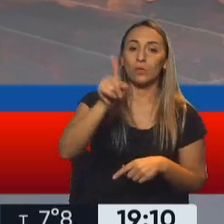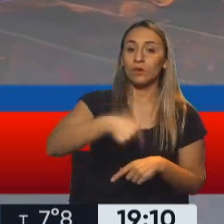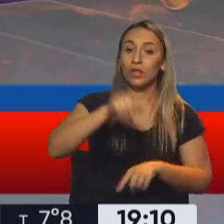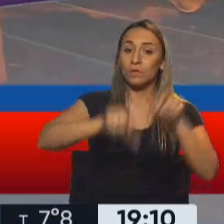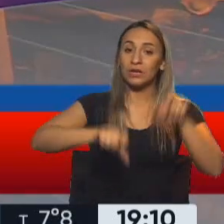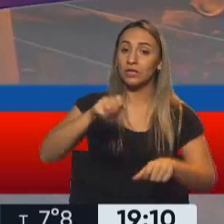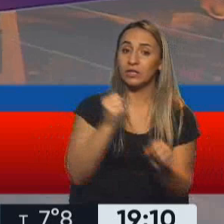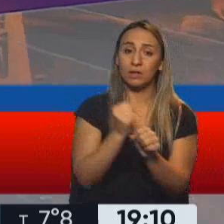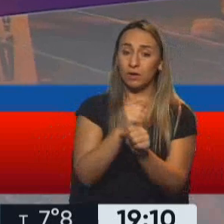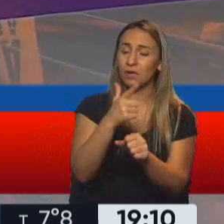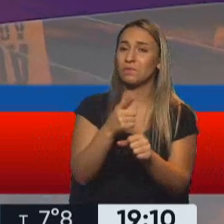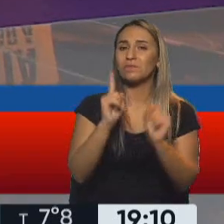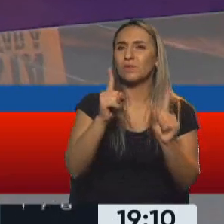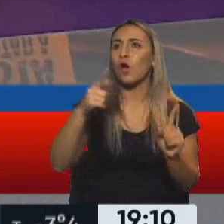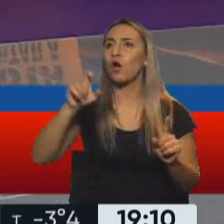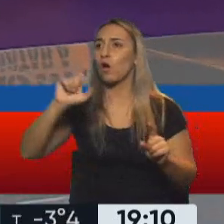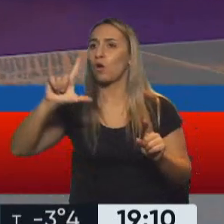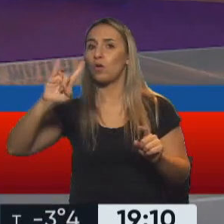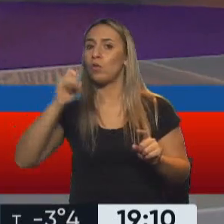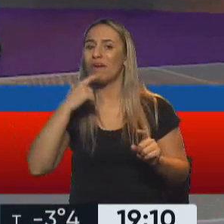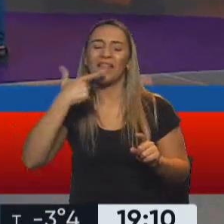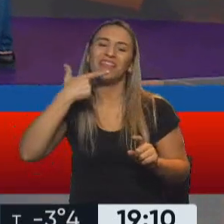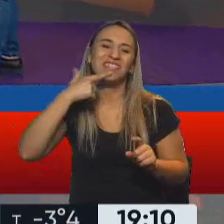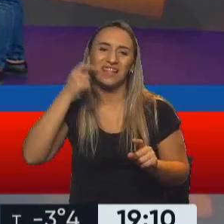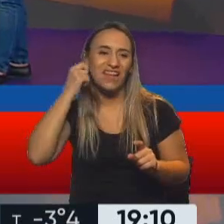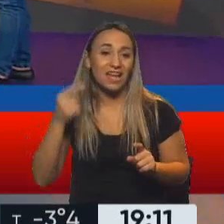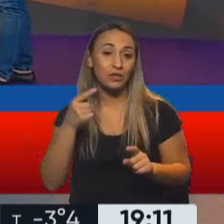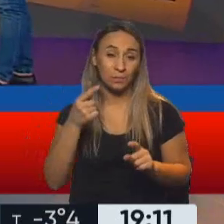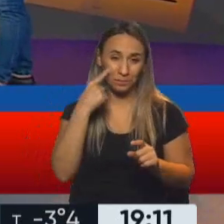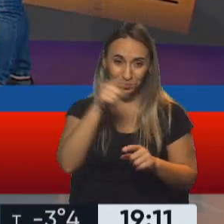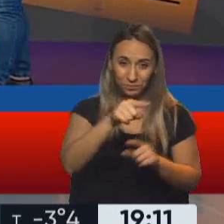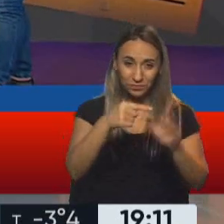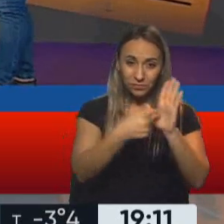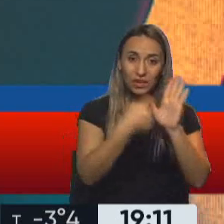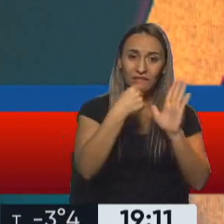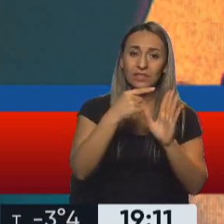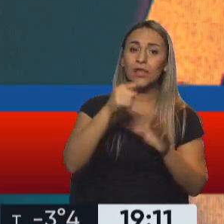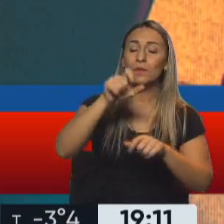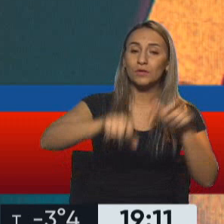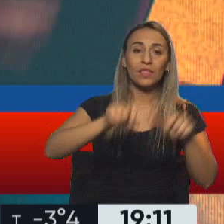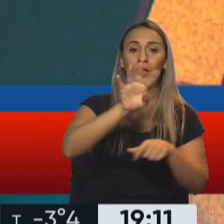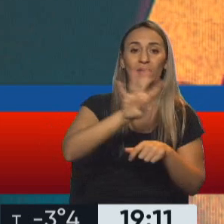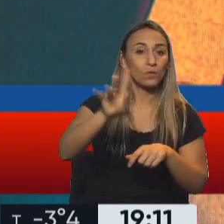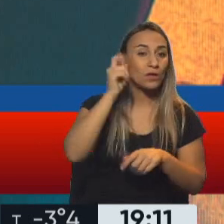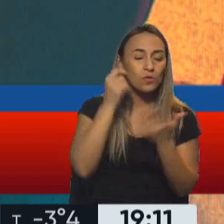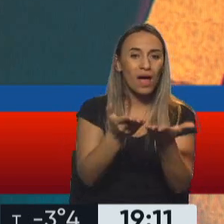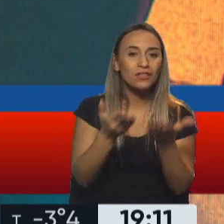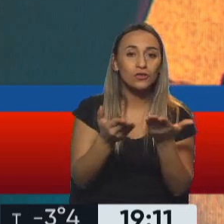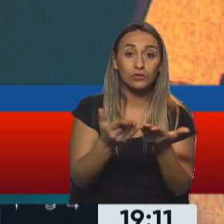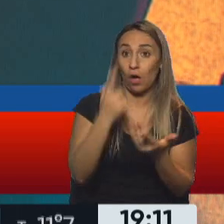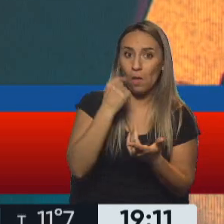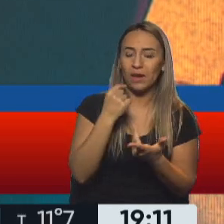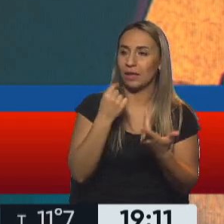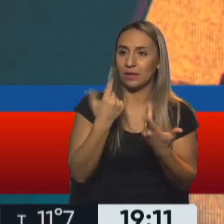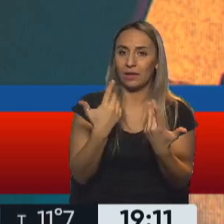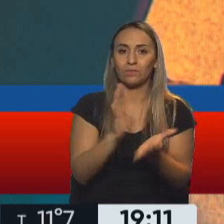que Lucas tenía 17 años. Hay que vincularlo con este último dato, que son menores de 44 años, es decir, varones activos, económicamente activos,